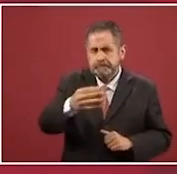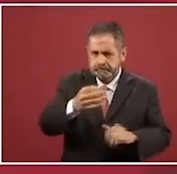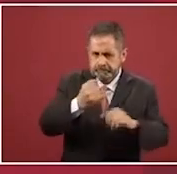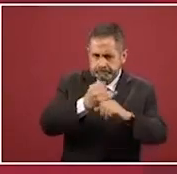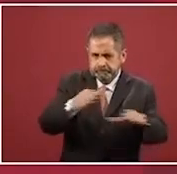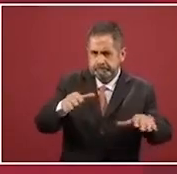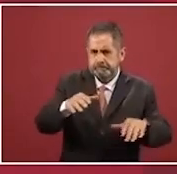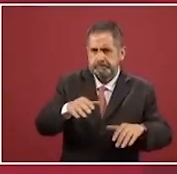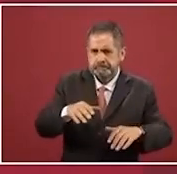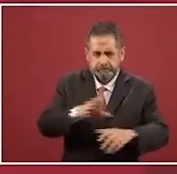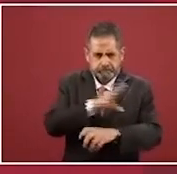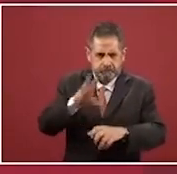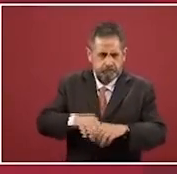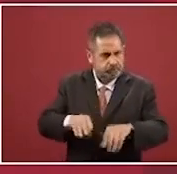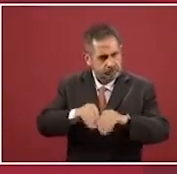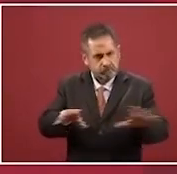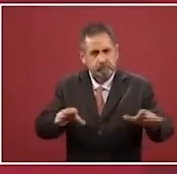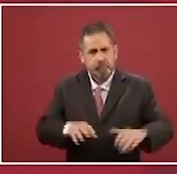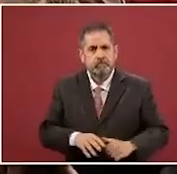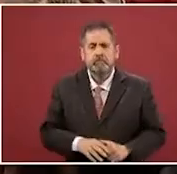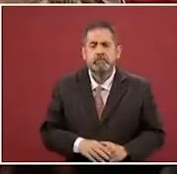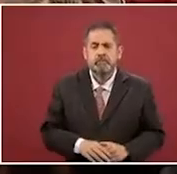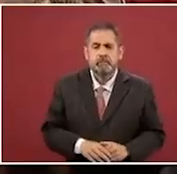información completa.